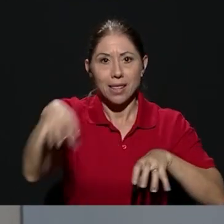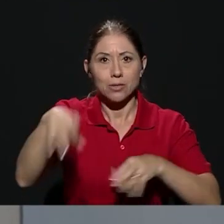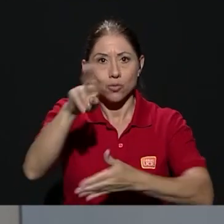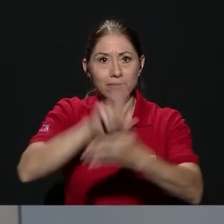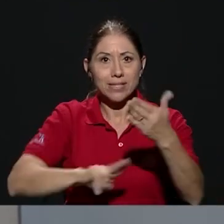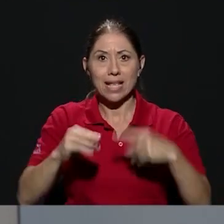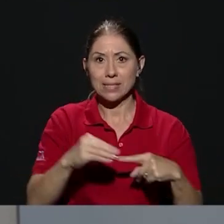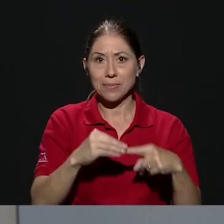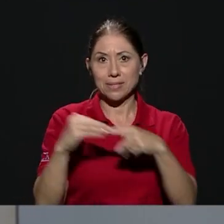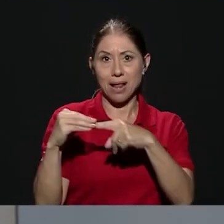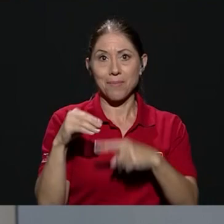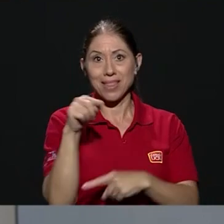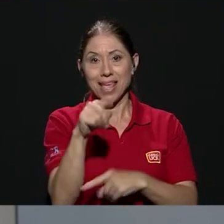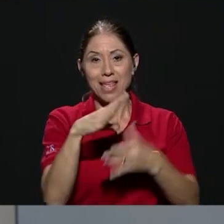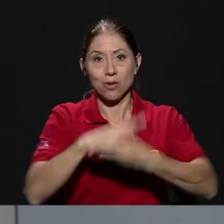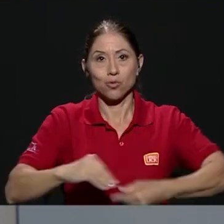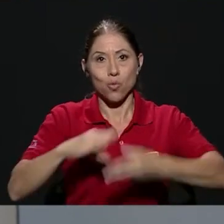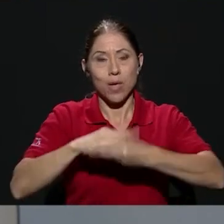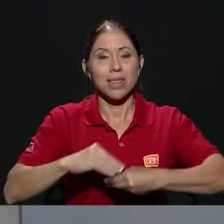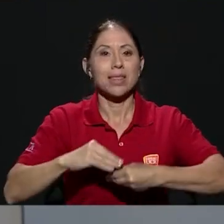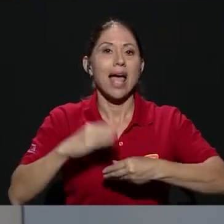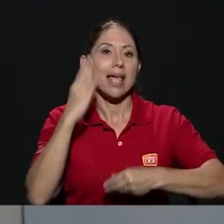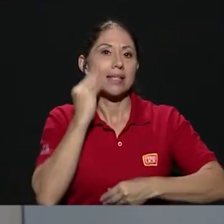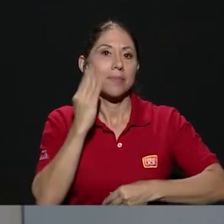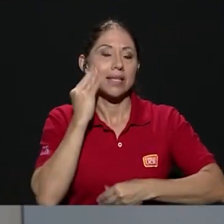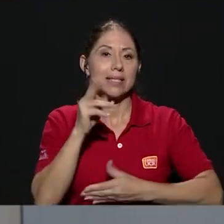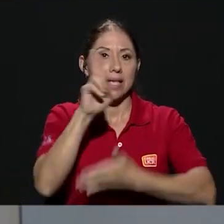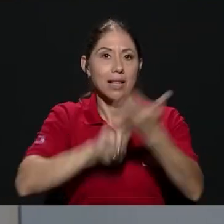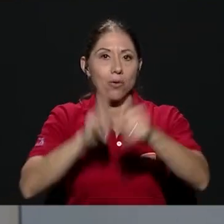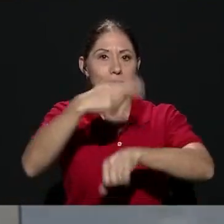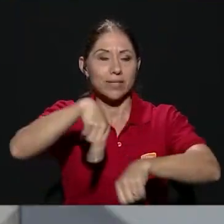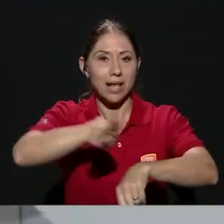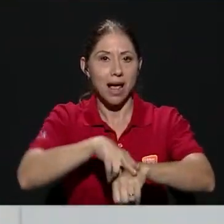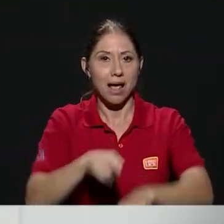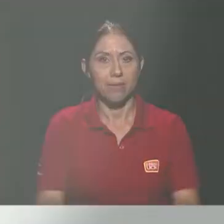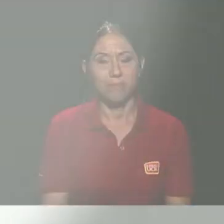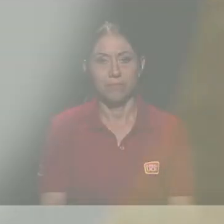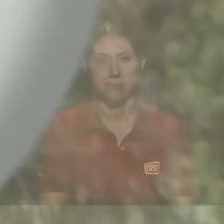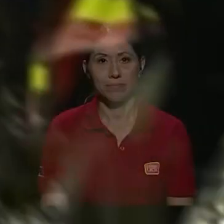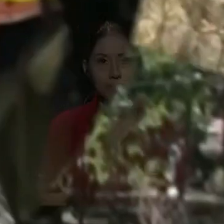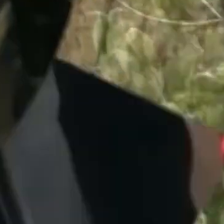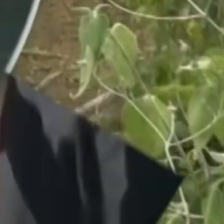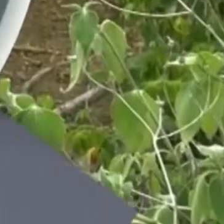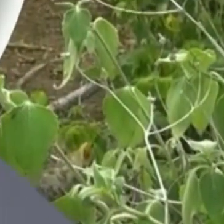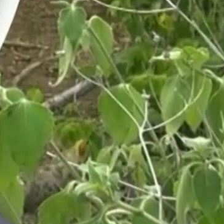universitarias, particularmente en su caso, pues nos cuenta sobre la experiencia en la Universidad Nacional.